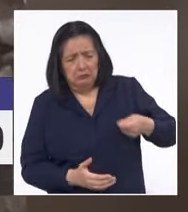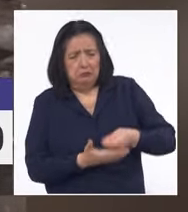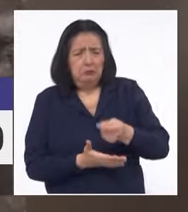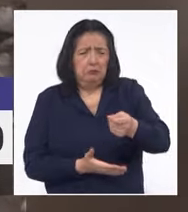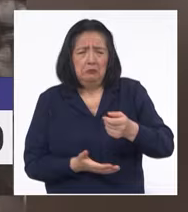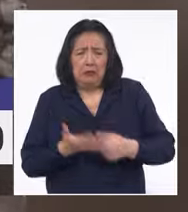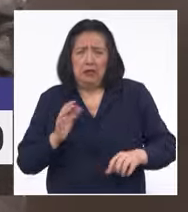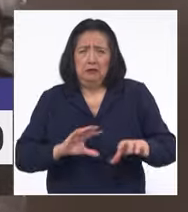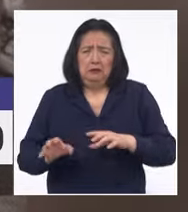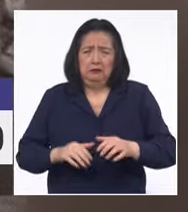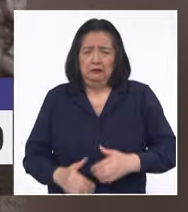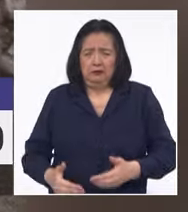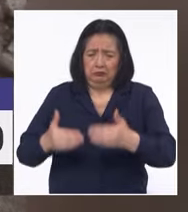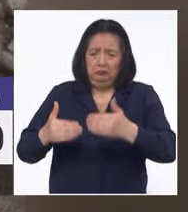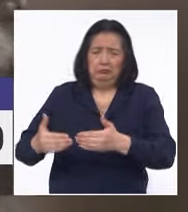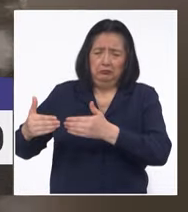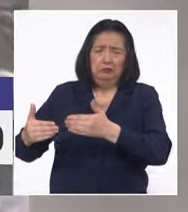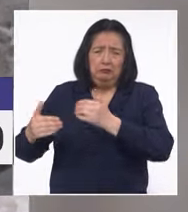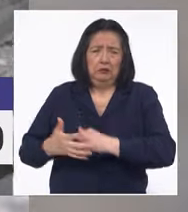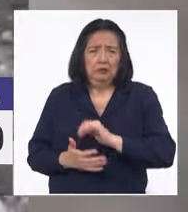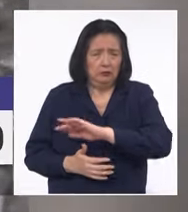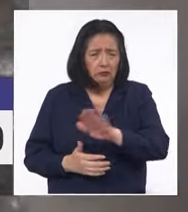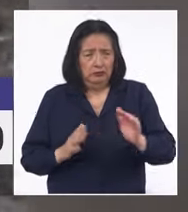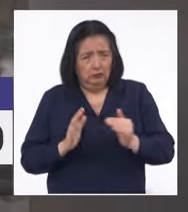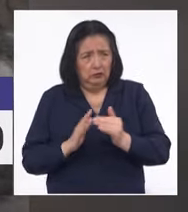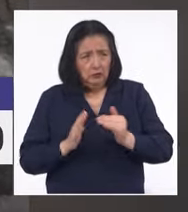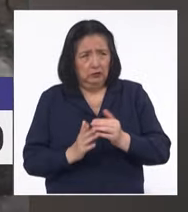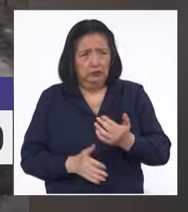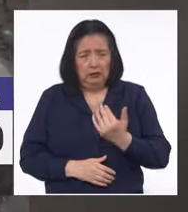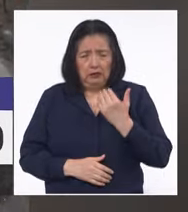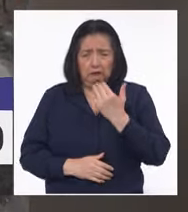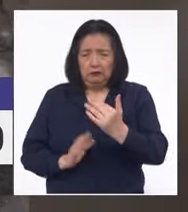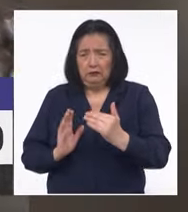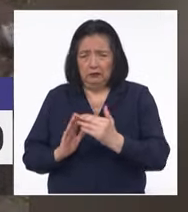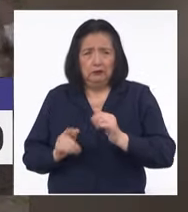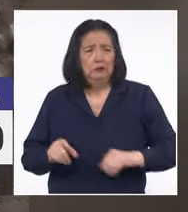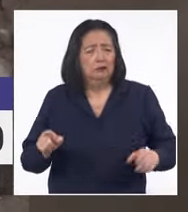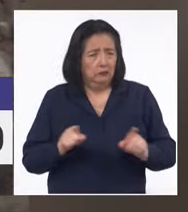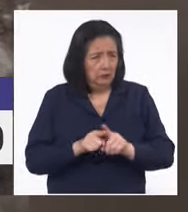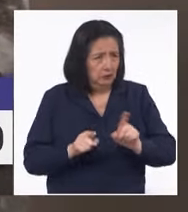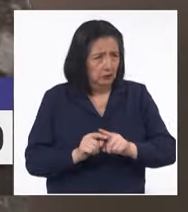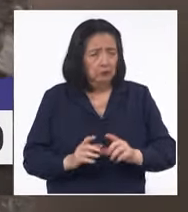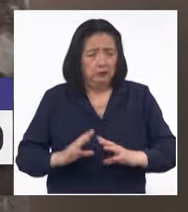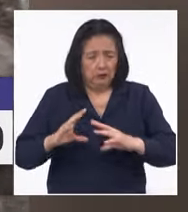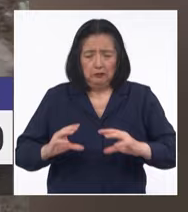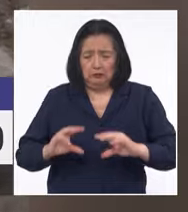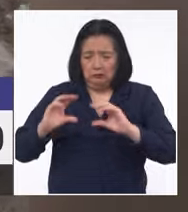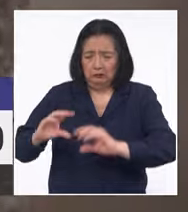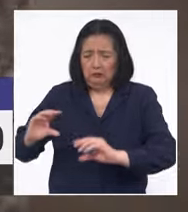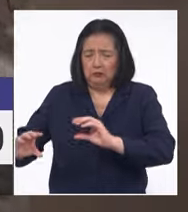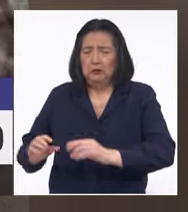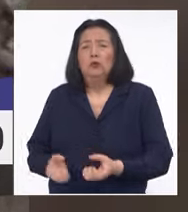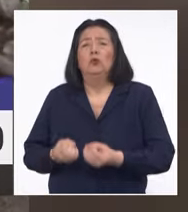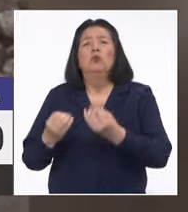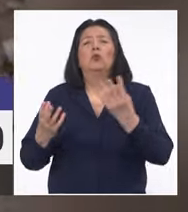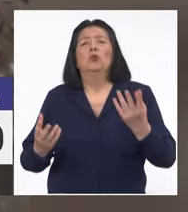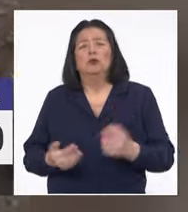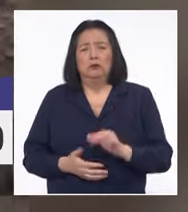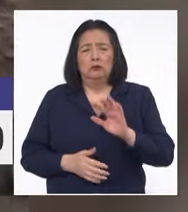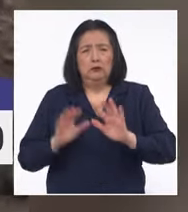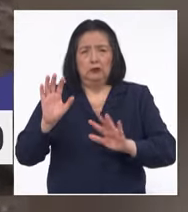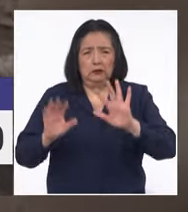que construir barreras de contención en sus casas, en el frontis de sus casas, así como también colocar sacos, todo valorizado en